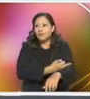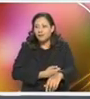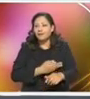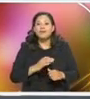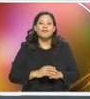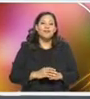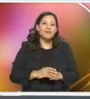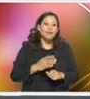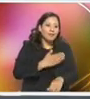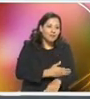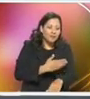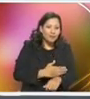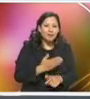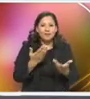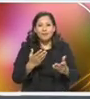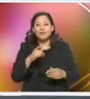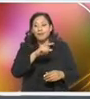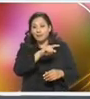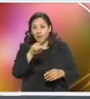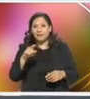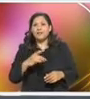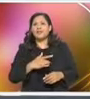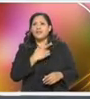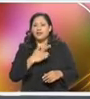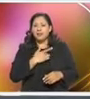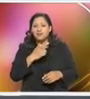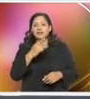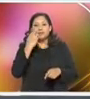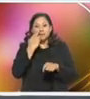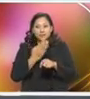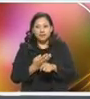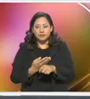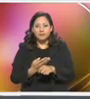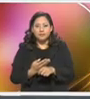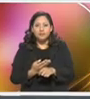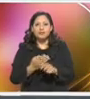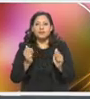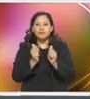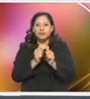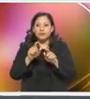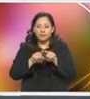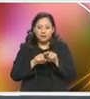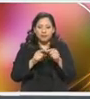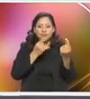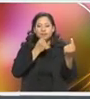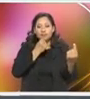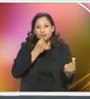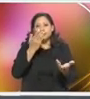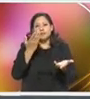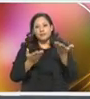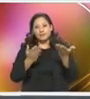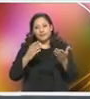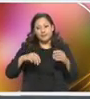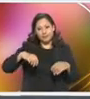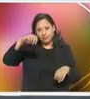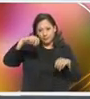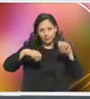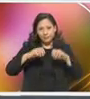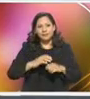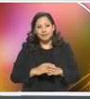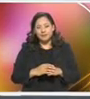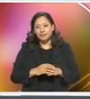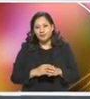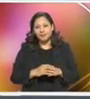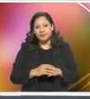los acompañen. hacer sentir que tienen la capacidad de tener una responsabilidad con su hermano pequeño. Y de acuerdo a su edad. Claro, de acuerdo a su edad. Sí,